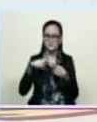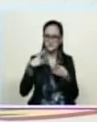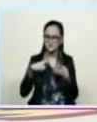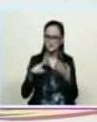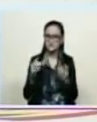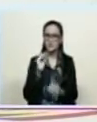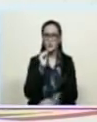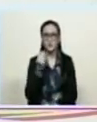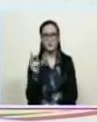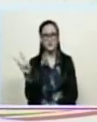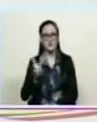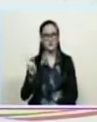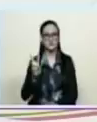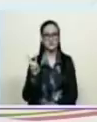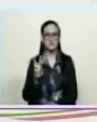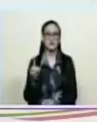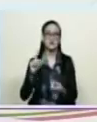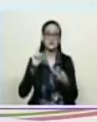de la juventud venezolana.